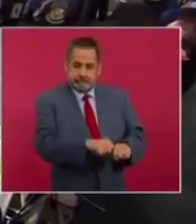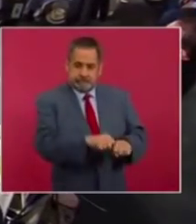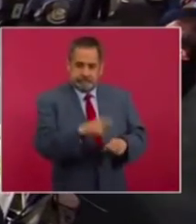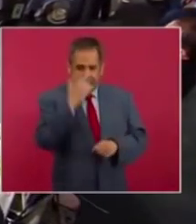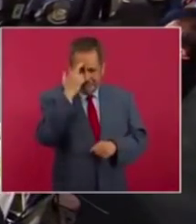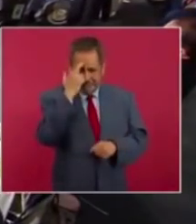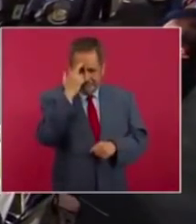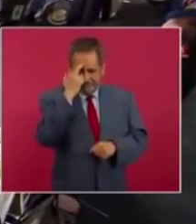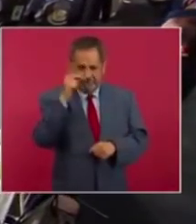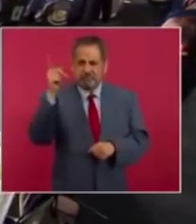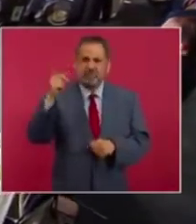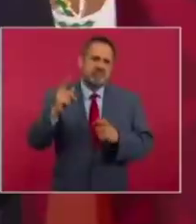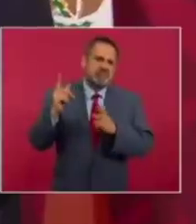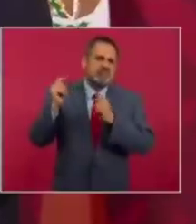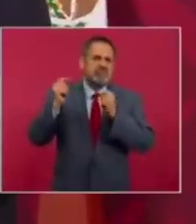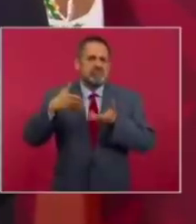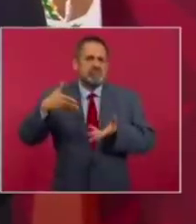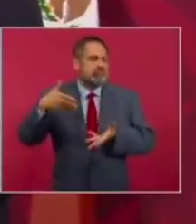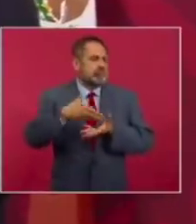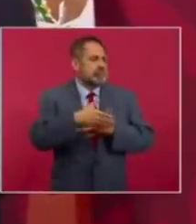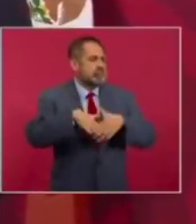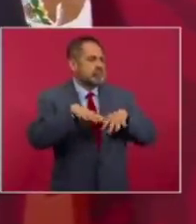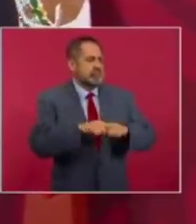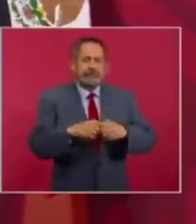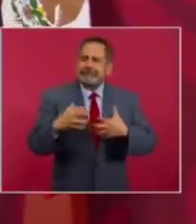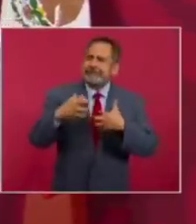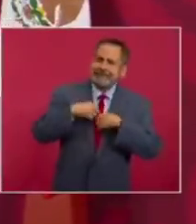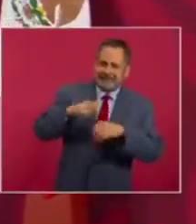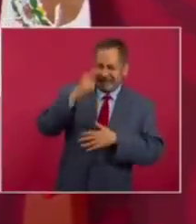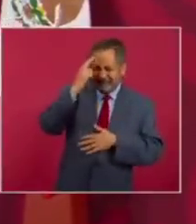o mejor dicho, nos invadieron,